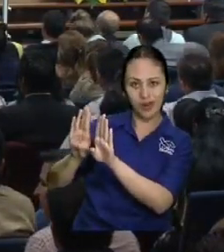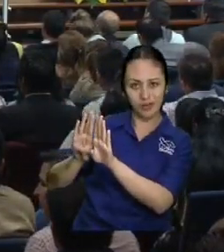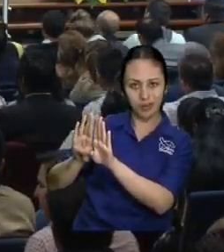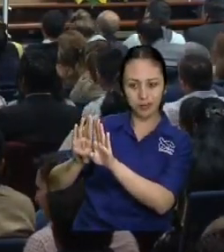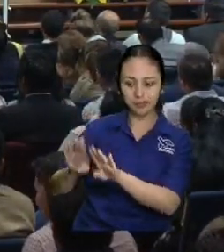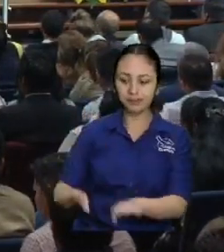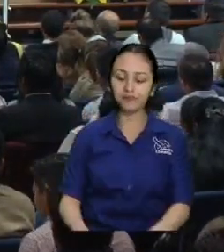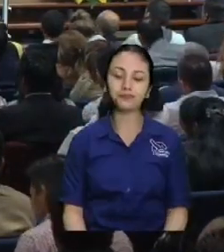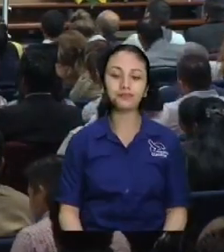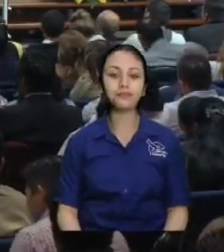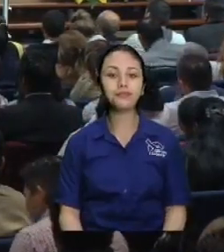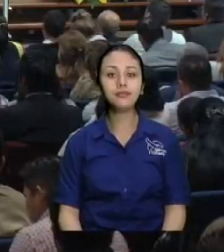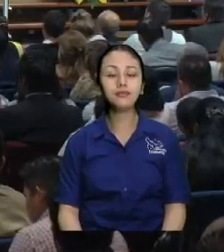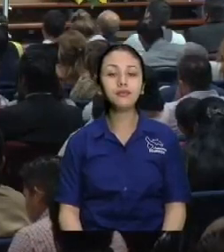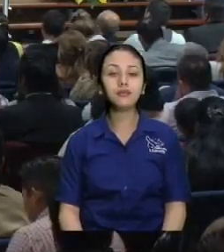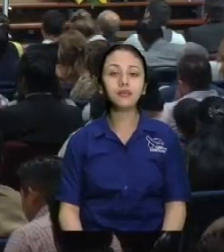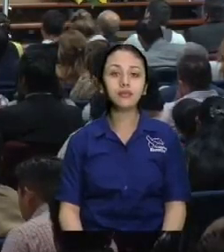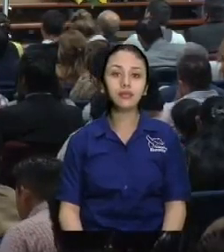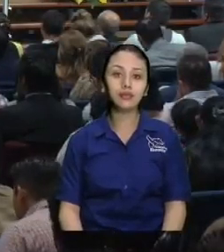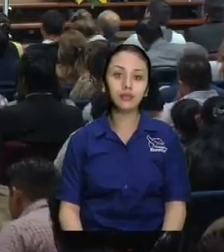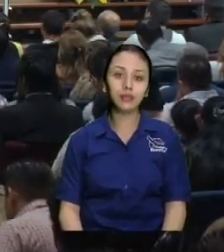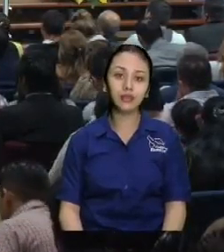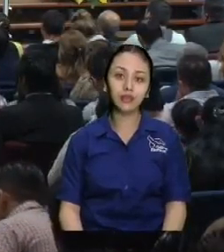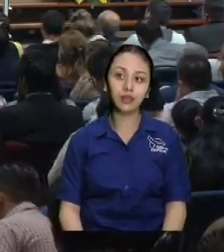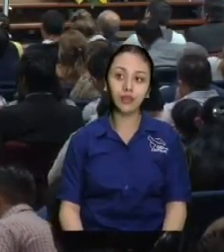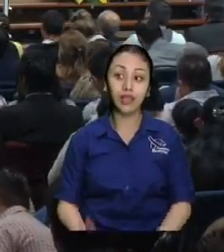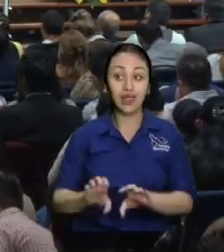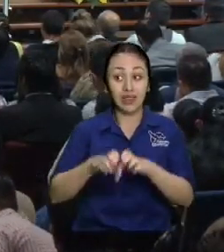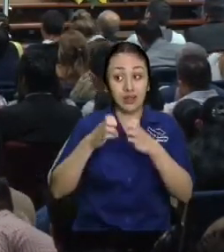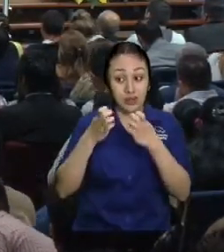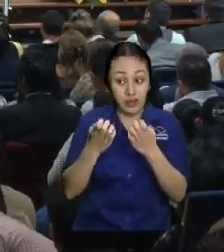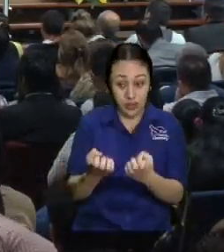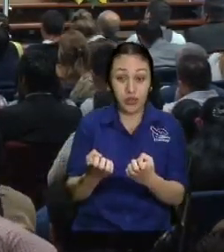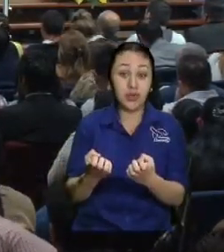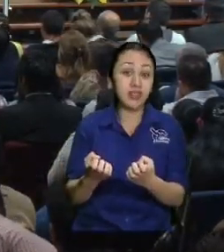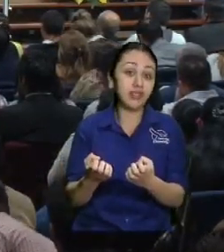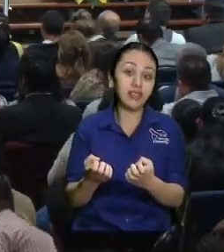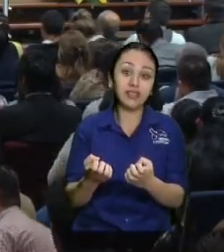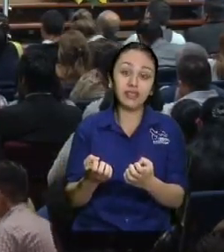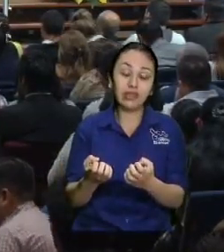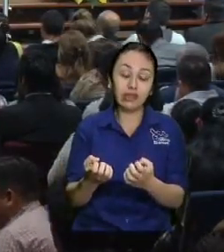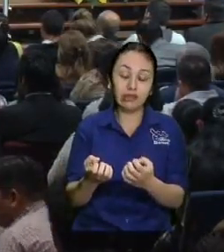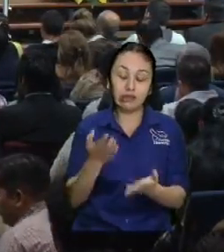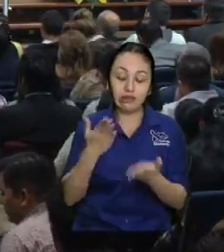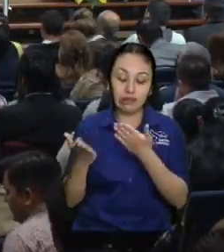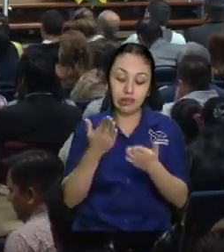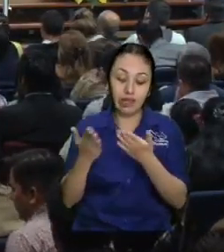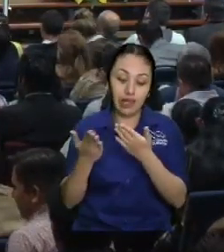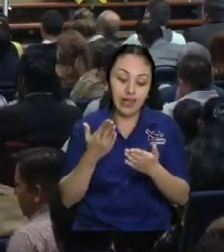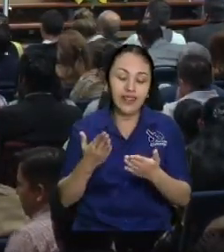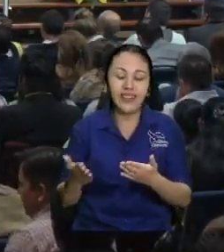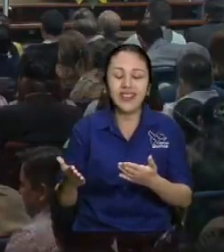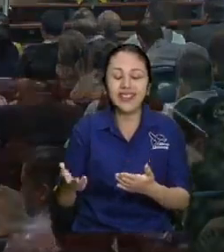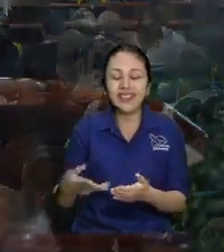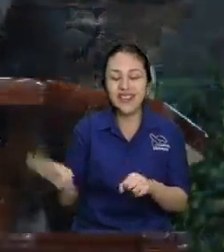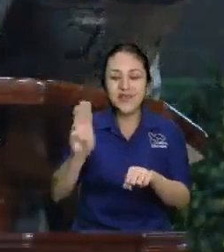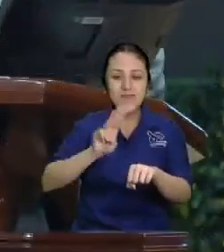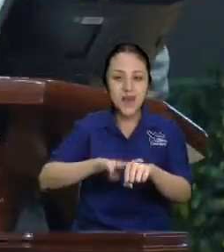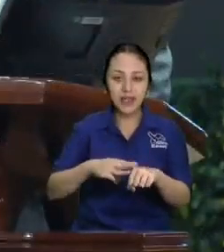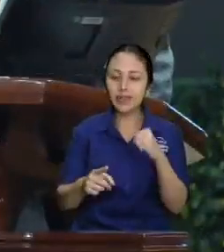yo. Y si José tuvo esos lapsus y yo también, a saber cuántos ha tenido usted.